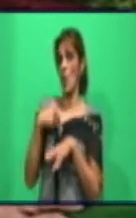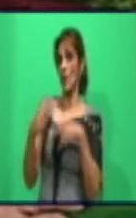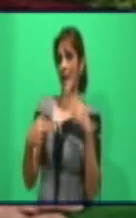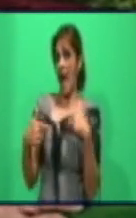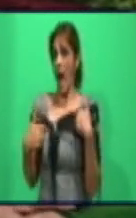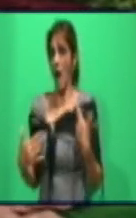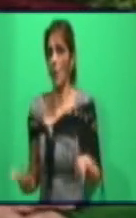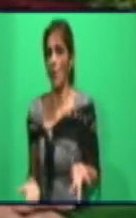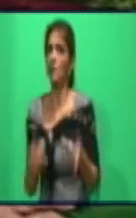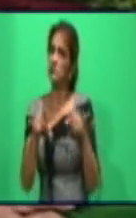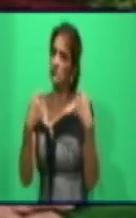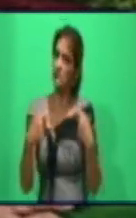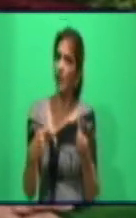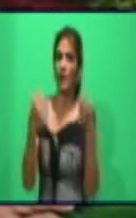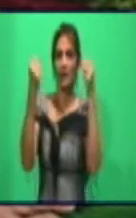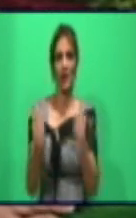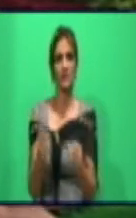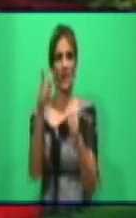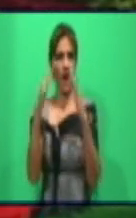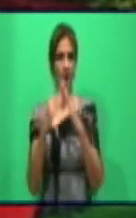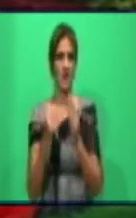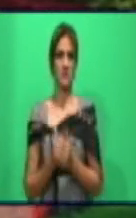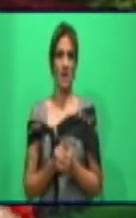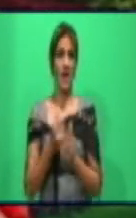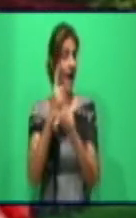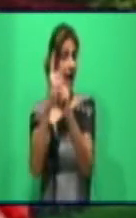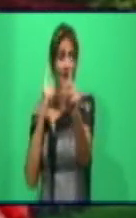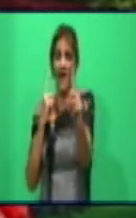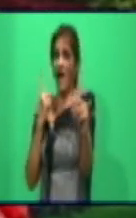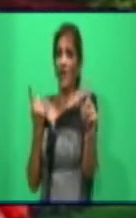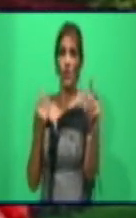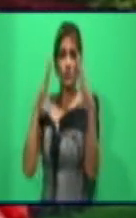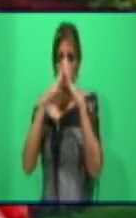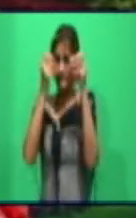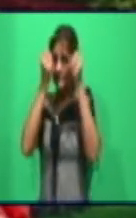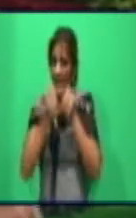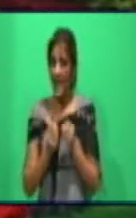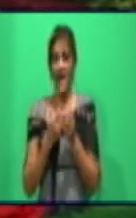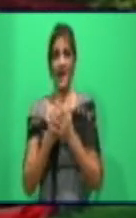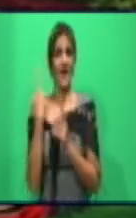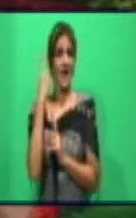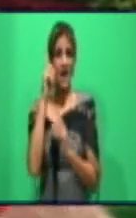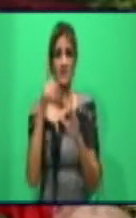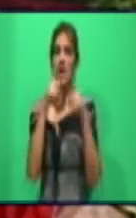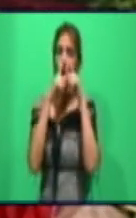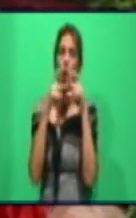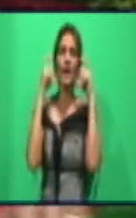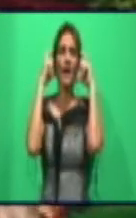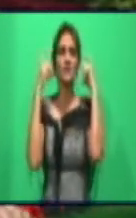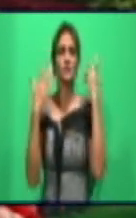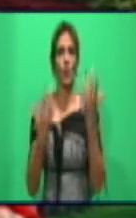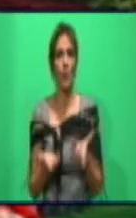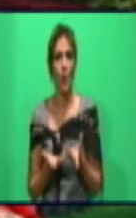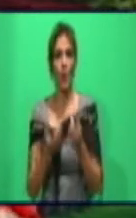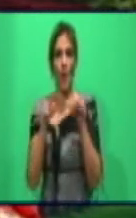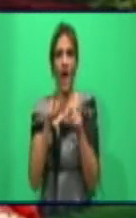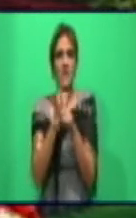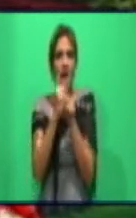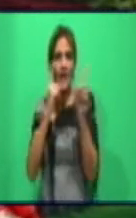casa no hay otra es estar aislado el doctor otro lo explicaba es con el nació busco es el lado en su casa